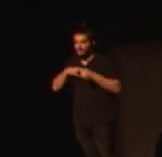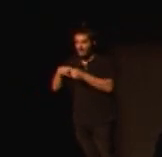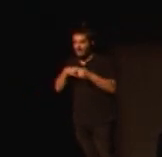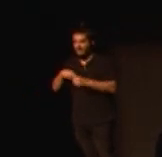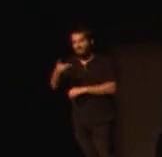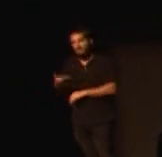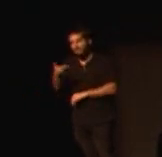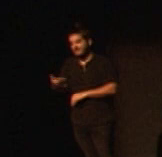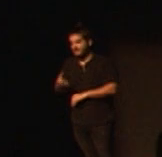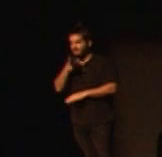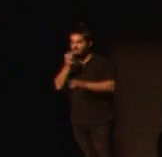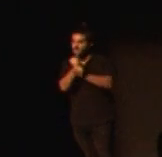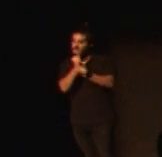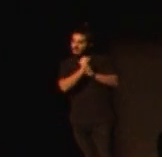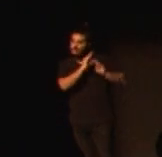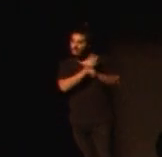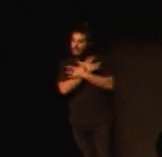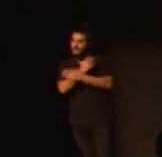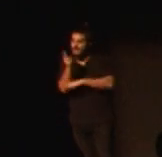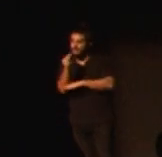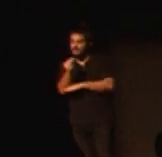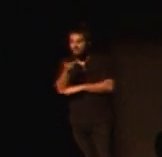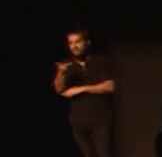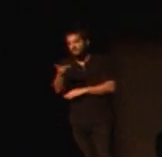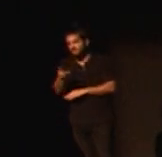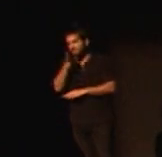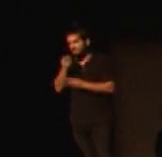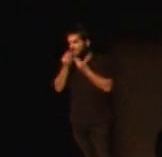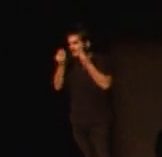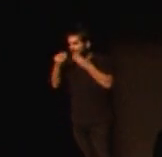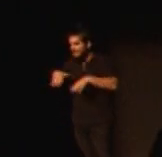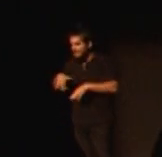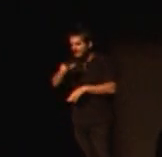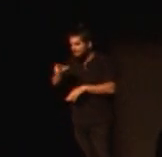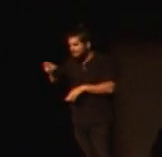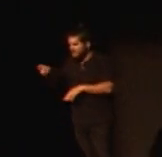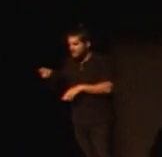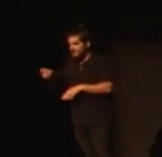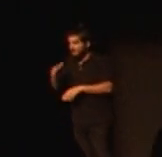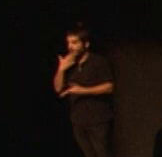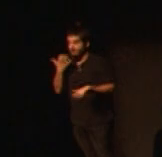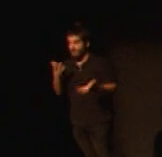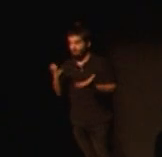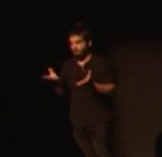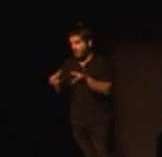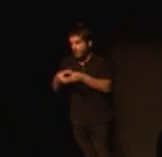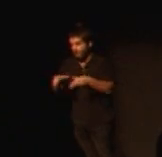que hace María José y el resto del equipo. Porque cuenta las historias de, por ejemplo, Grupo Social 11, o ya más de 60 historias